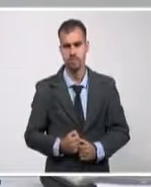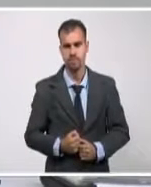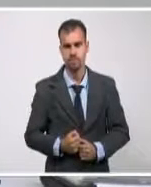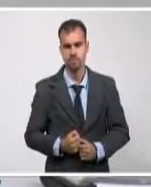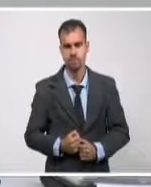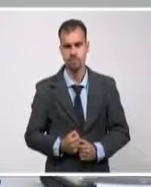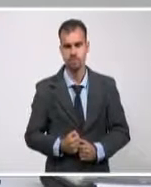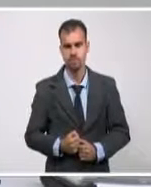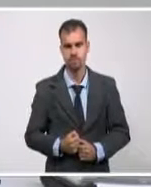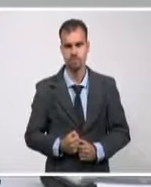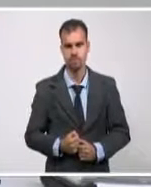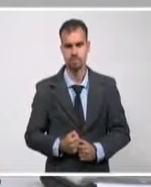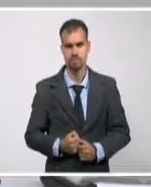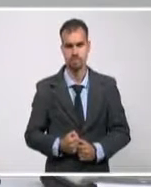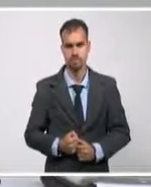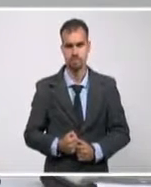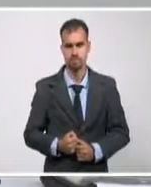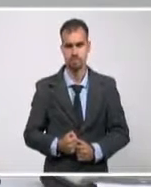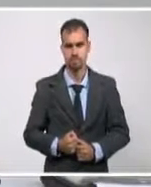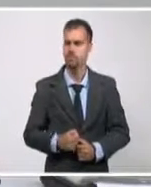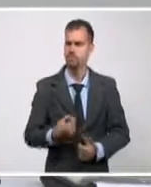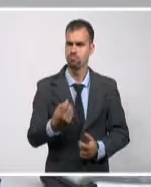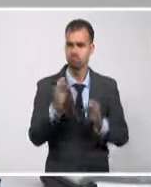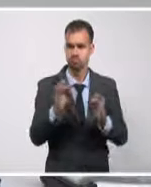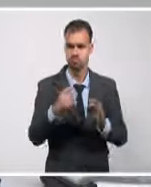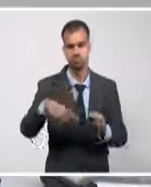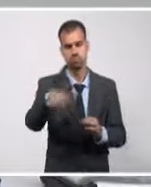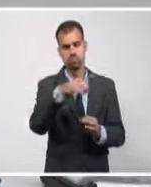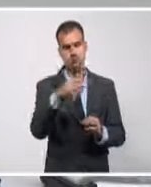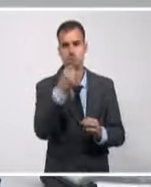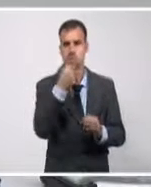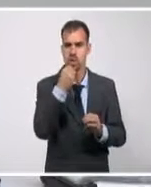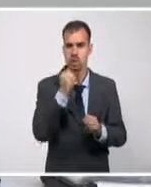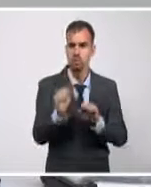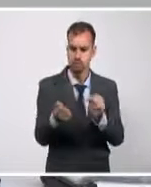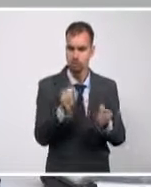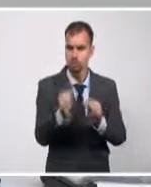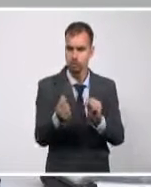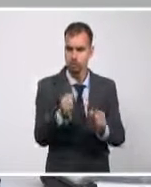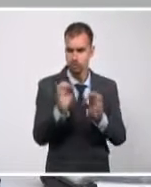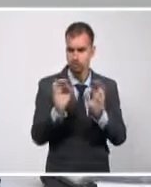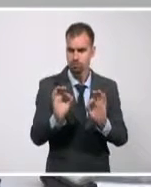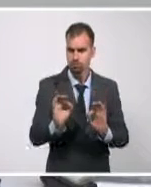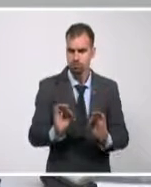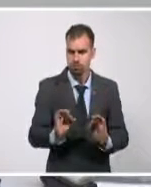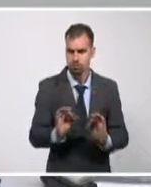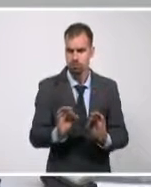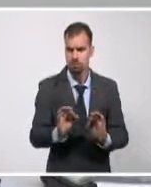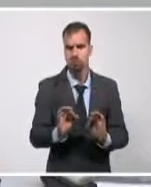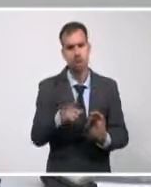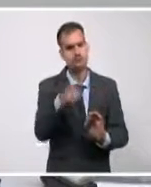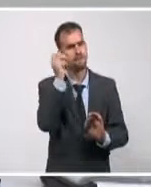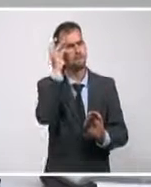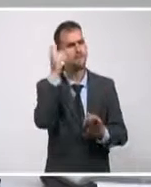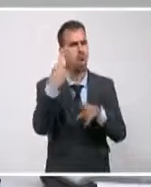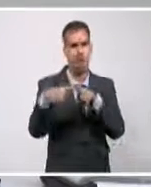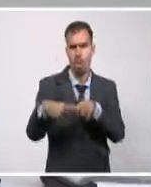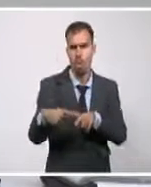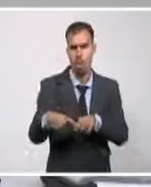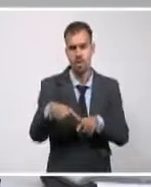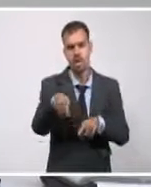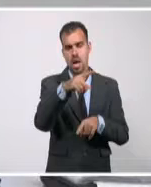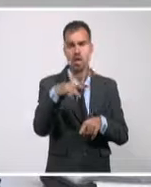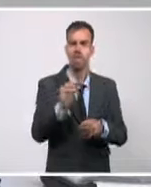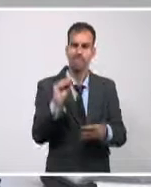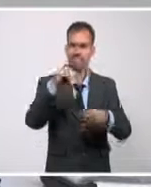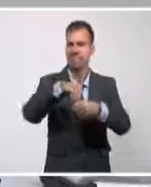consecuente y además haber sostenido la resistencia con creatividad y por haber comprendido, participado y